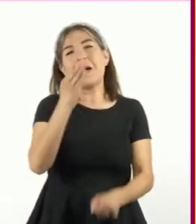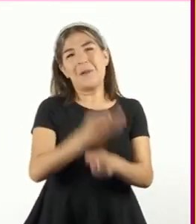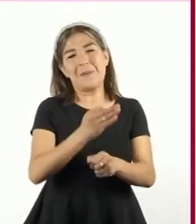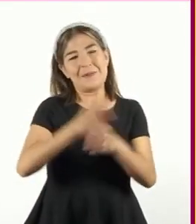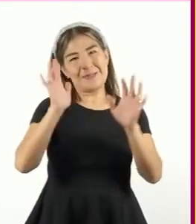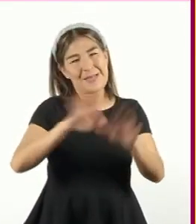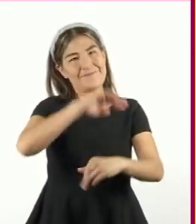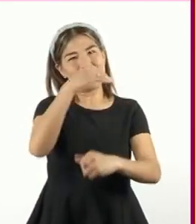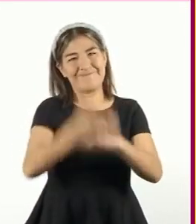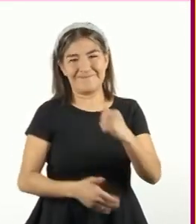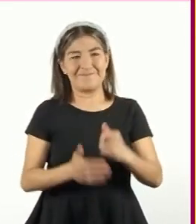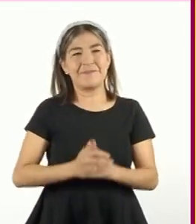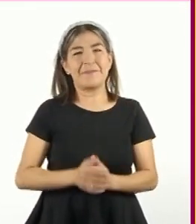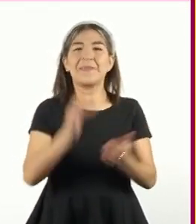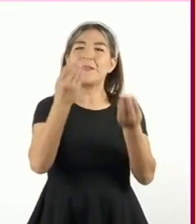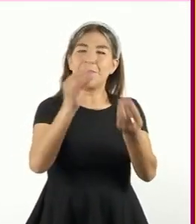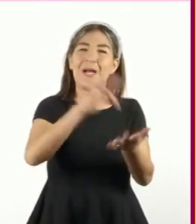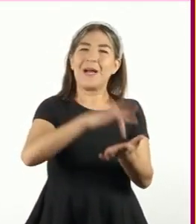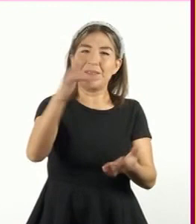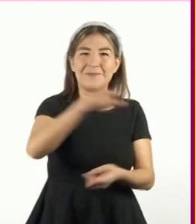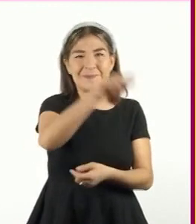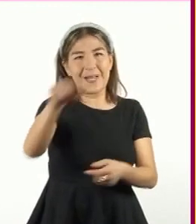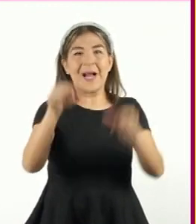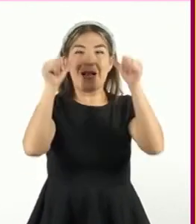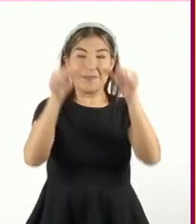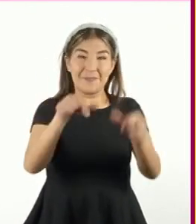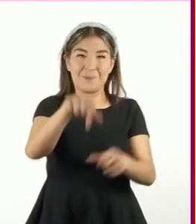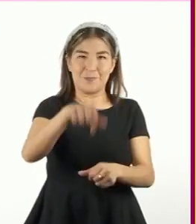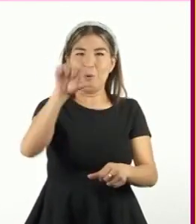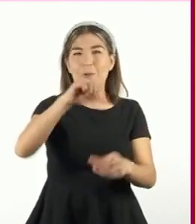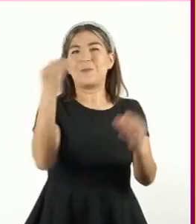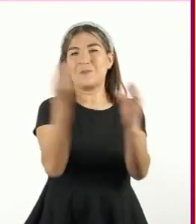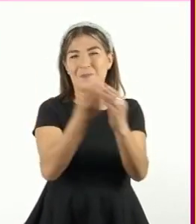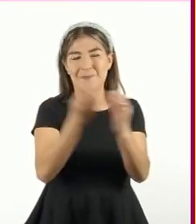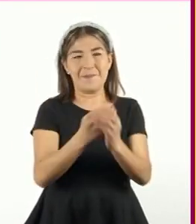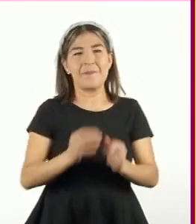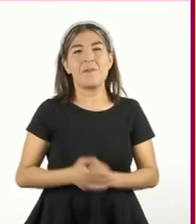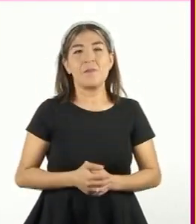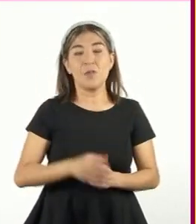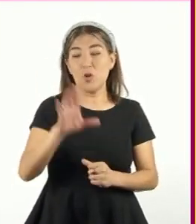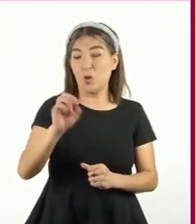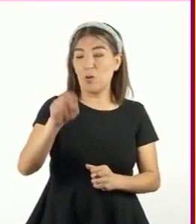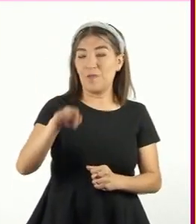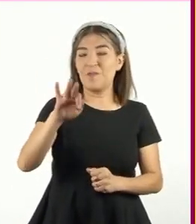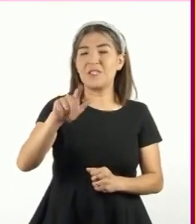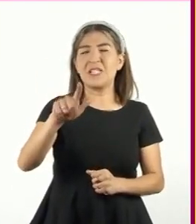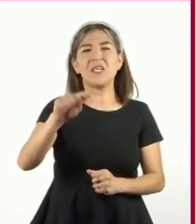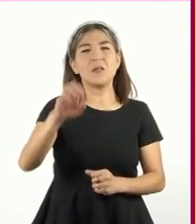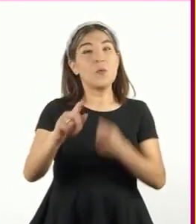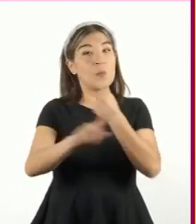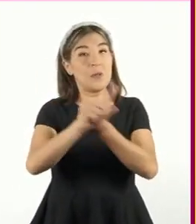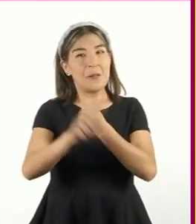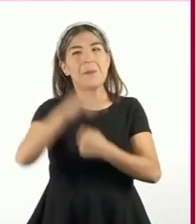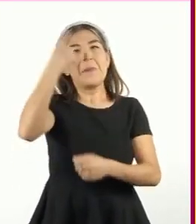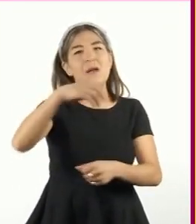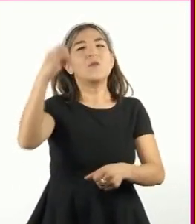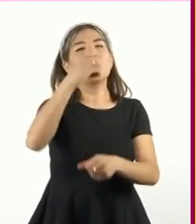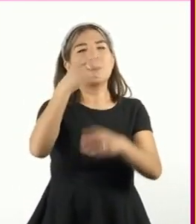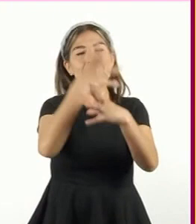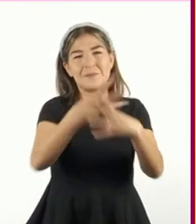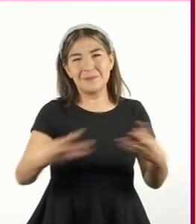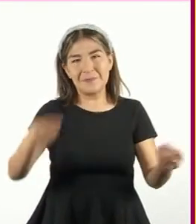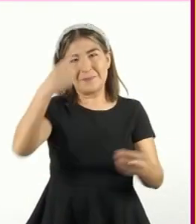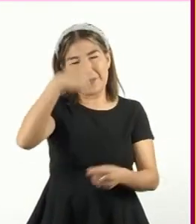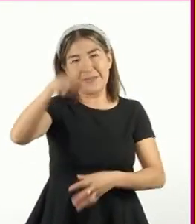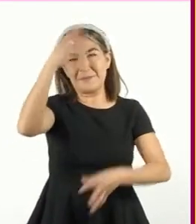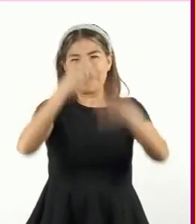de despedirnos y agradecer su atención a la sesión. El conflicto, una oportunidad para aprender a